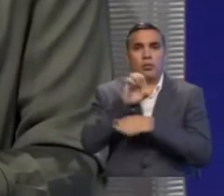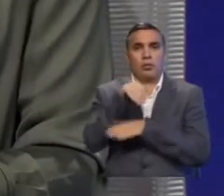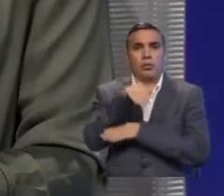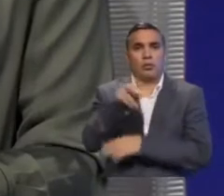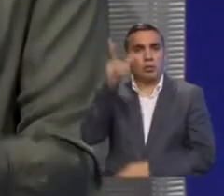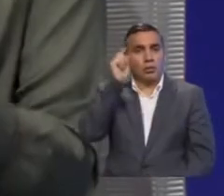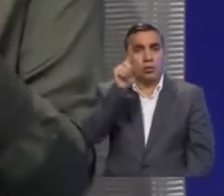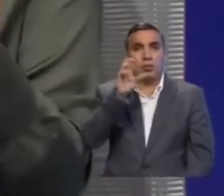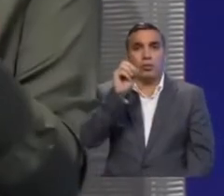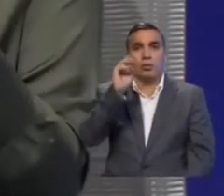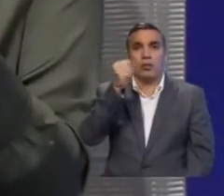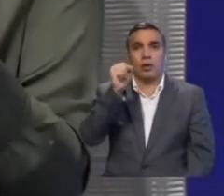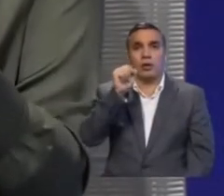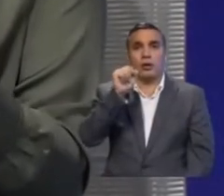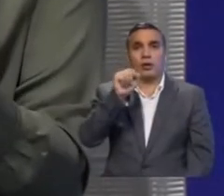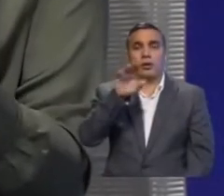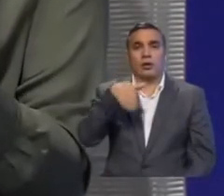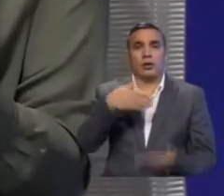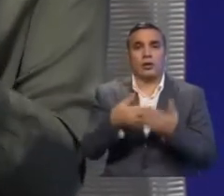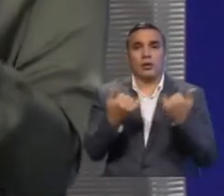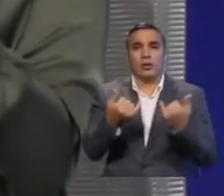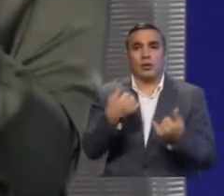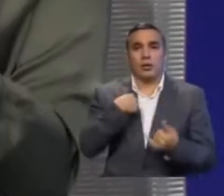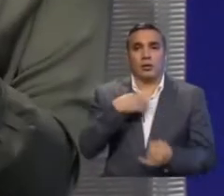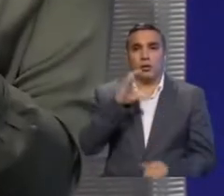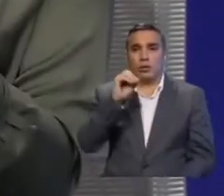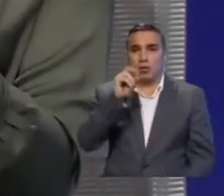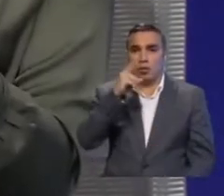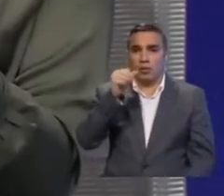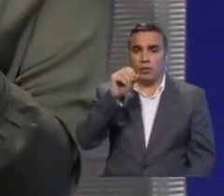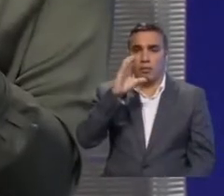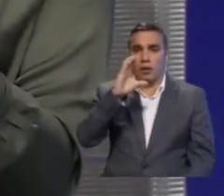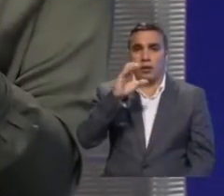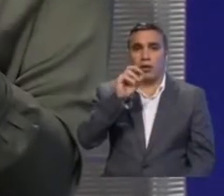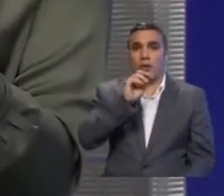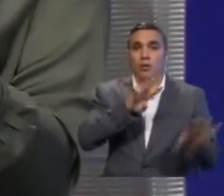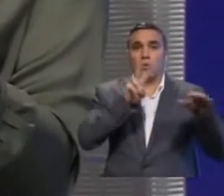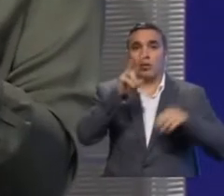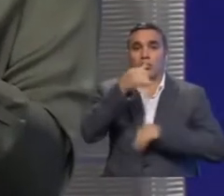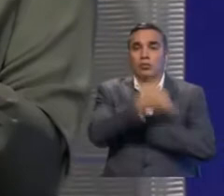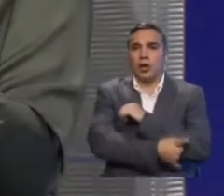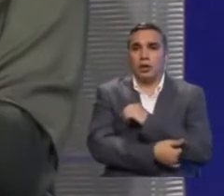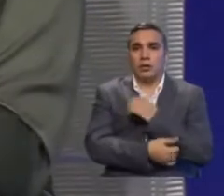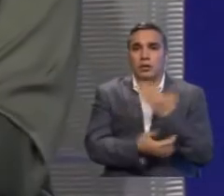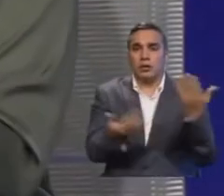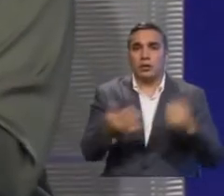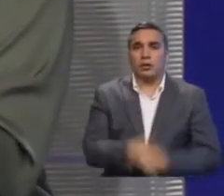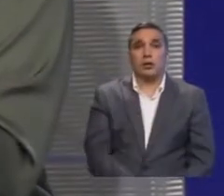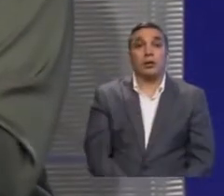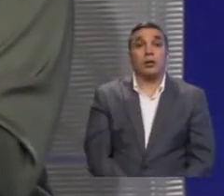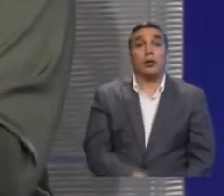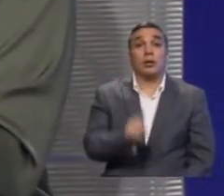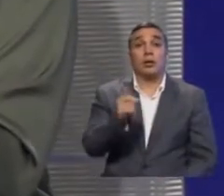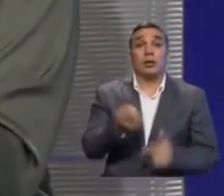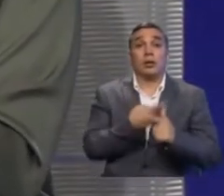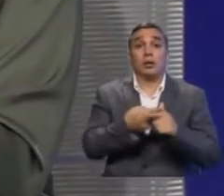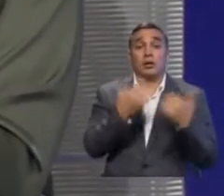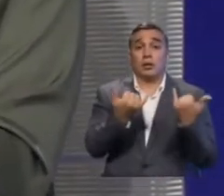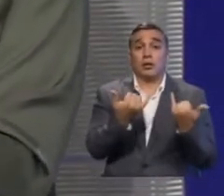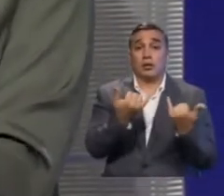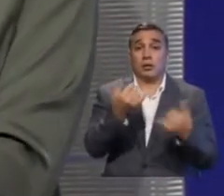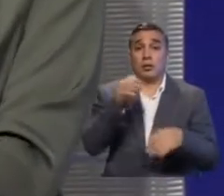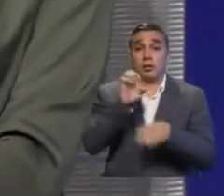que la OMS y la iniciativa que tiene actualmente COVAX con 92 países, de la que forma parte nuestro